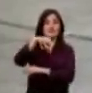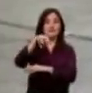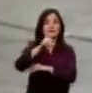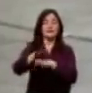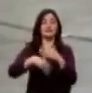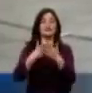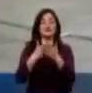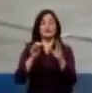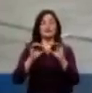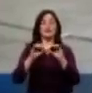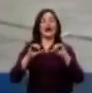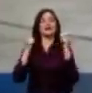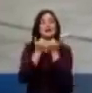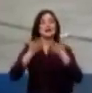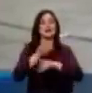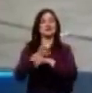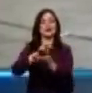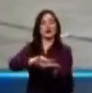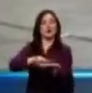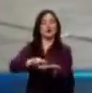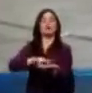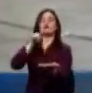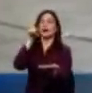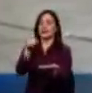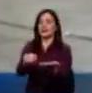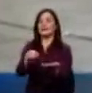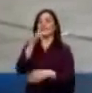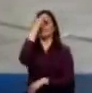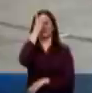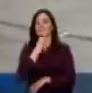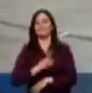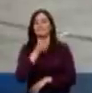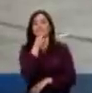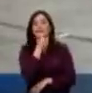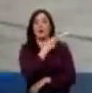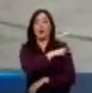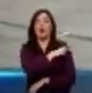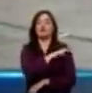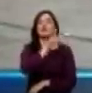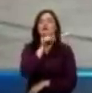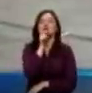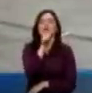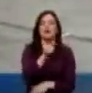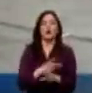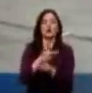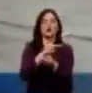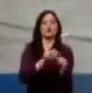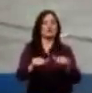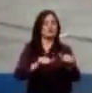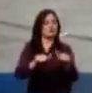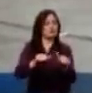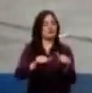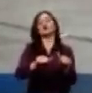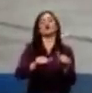cuando la Asamblea Nacional sesione nuevamente para definir quién iría a la cuarta vocalía del Consejo de la Administración Legislativa